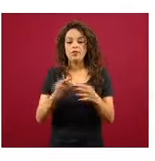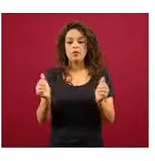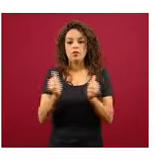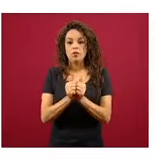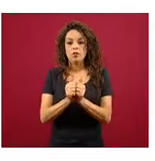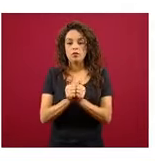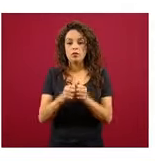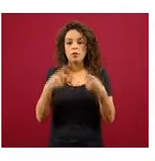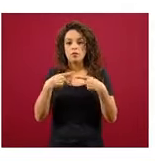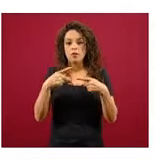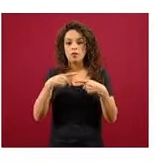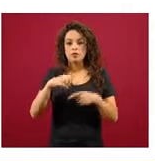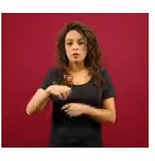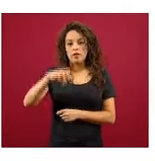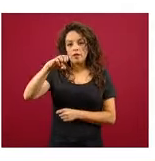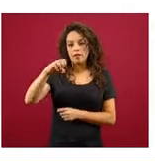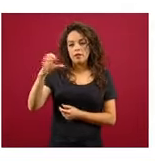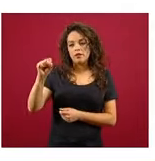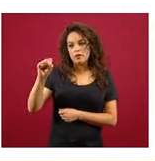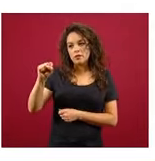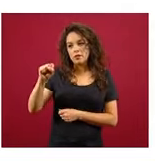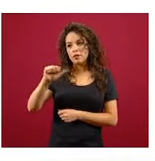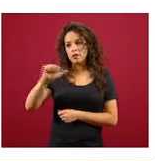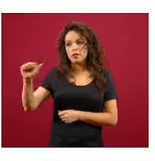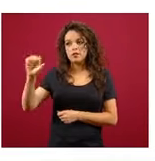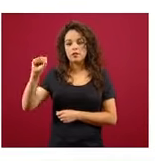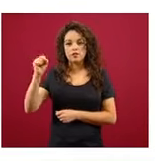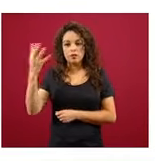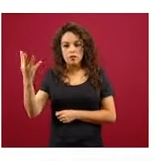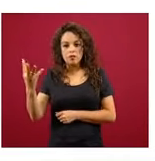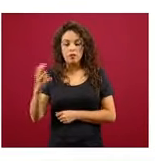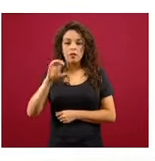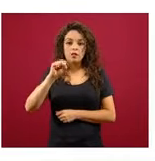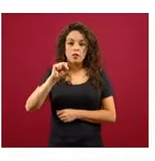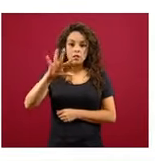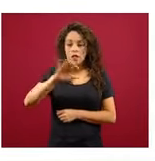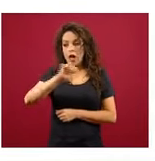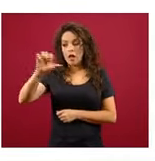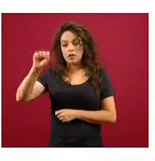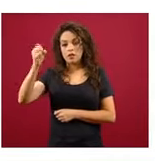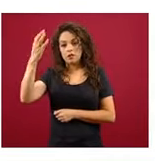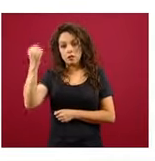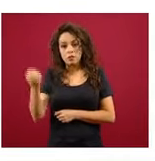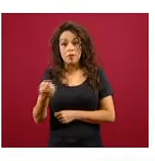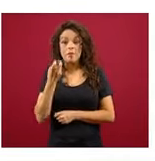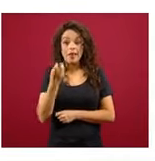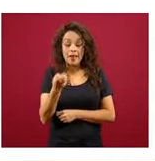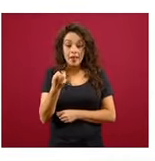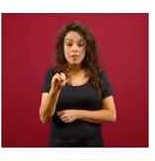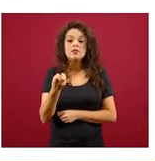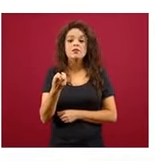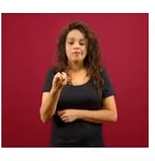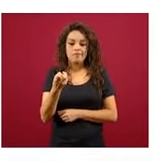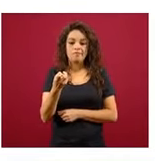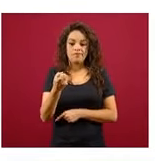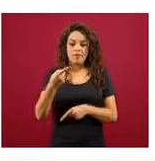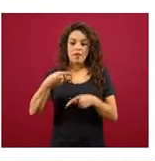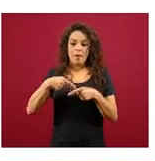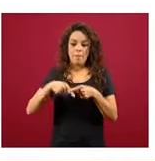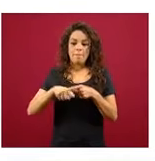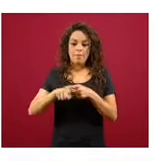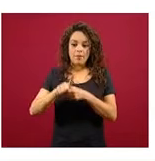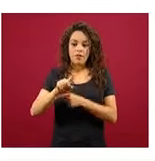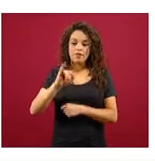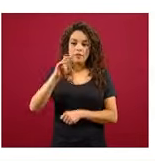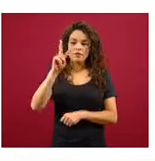60 a 64 y de 65 a 69, que es precisamente donde inicia el grupo que por edad habíamos clasificado por riesgo.